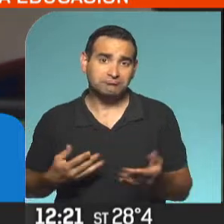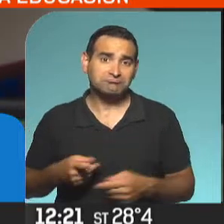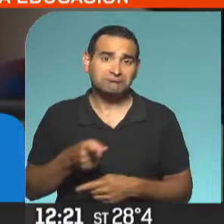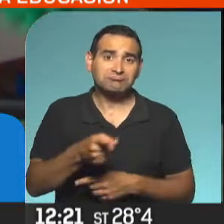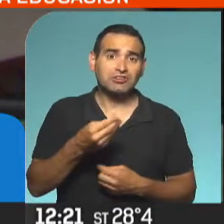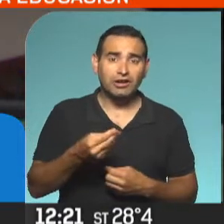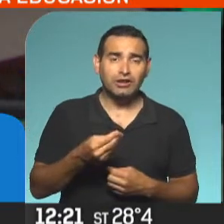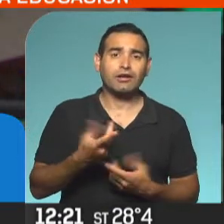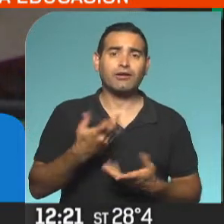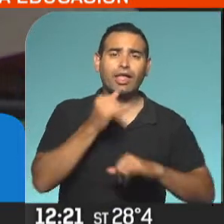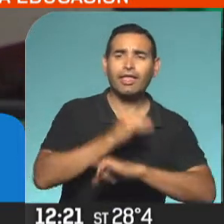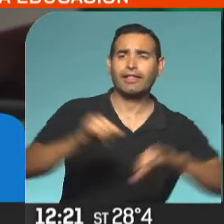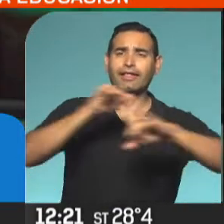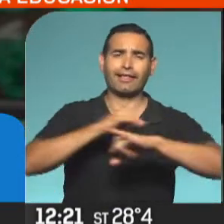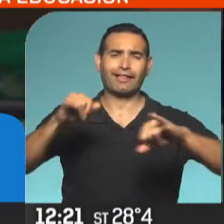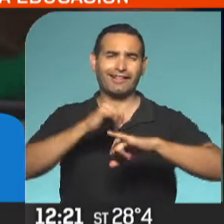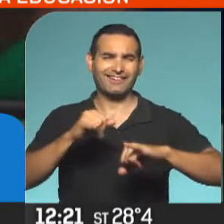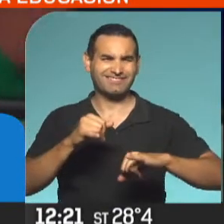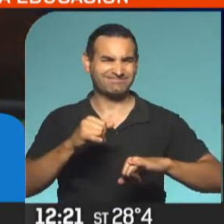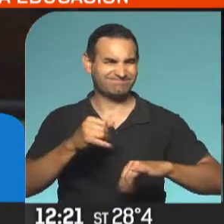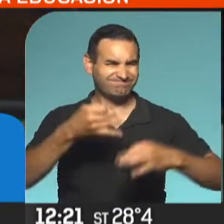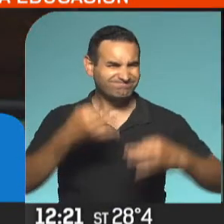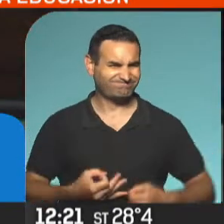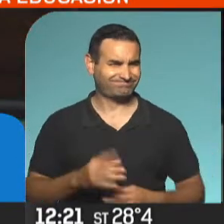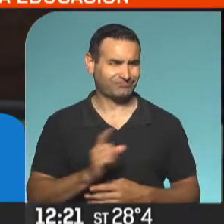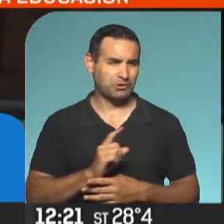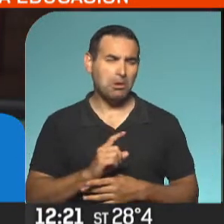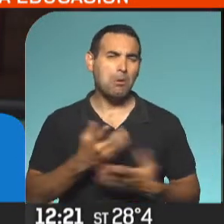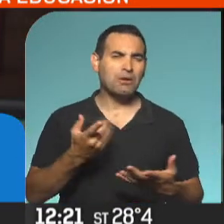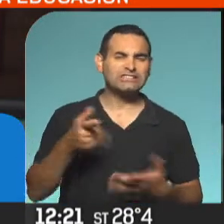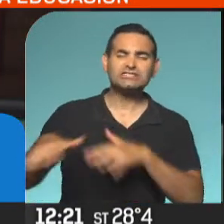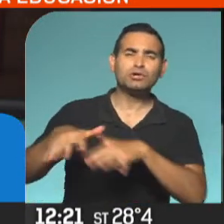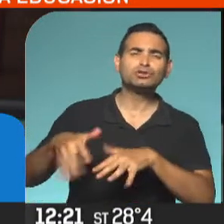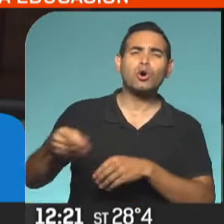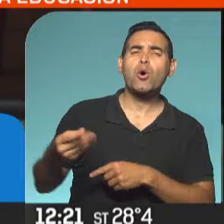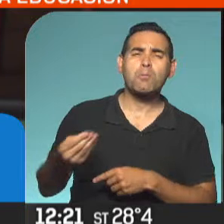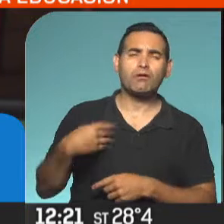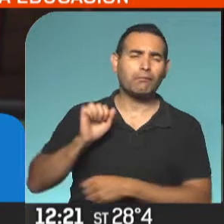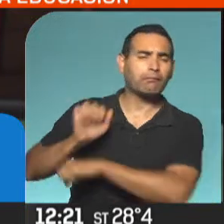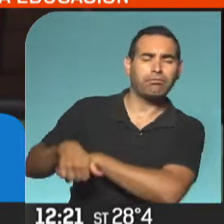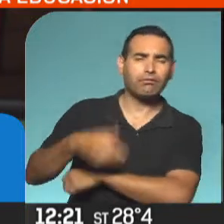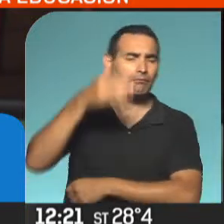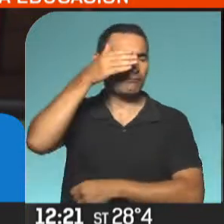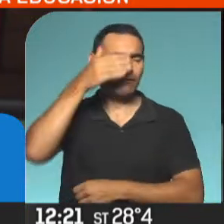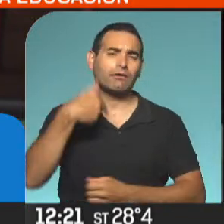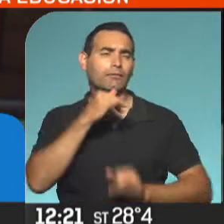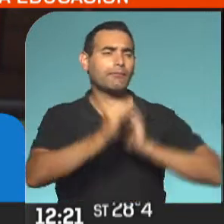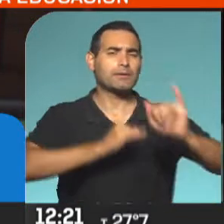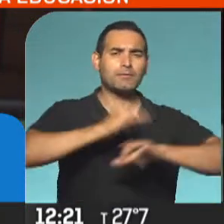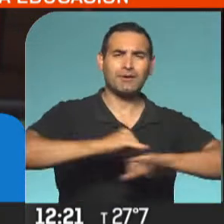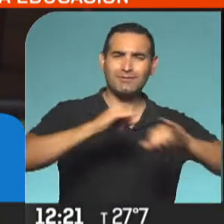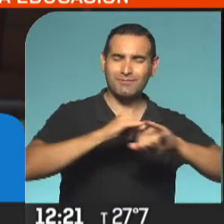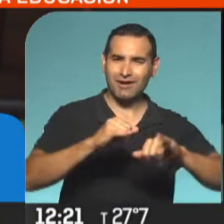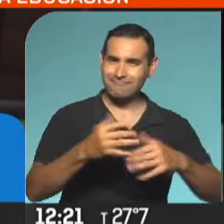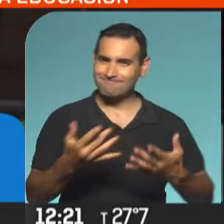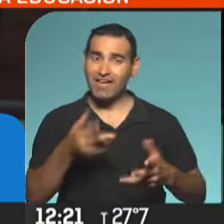es construir verdades, ¿sí? Pero construir verdades que no importan si realmente son en la realidad, importa lo que se dice y no lo que se hace. Y